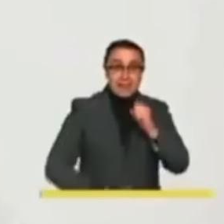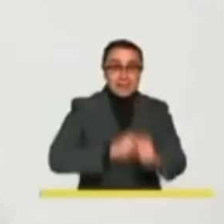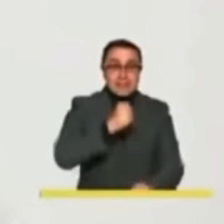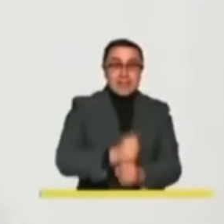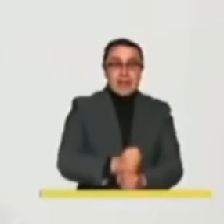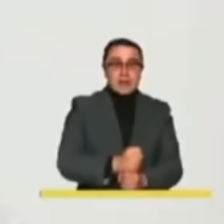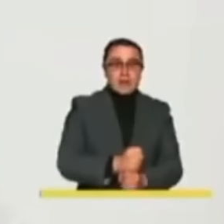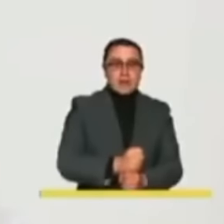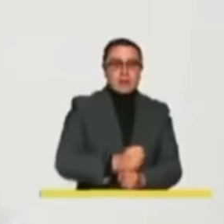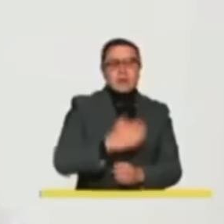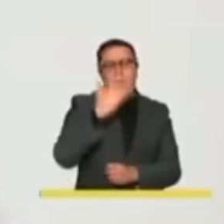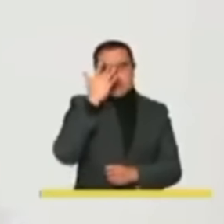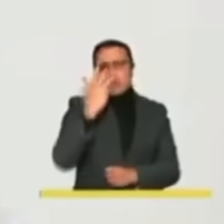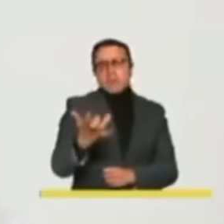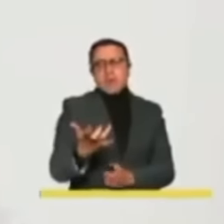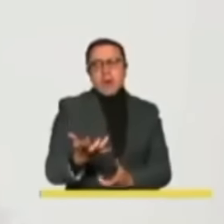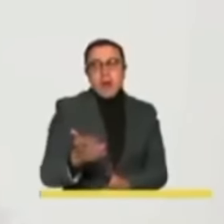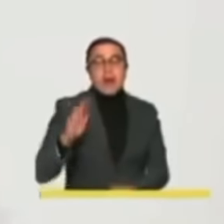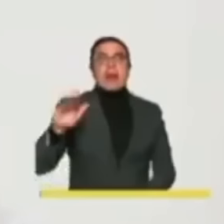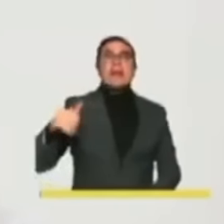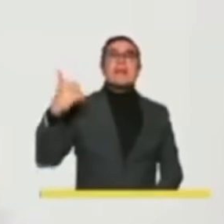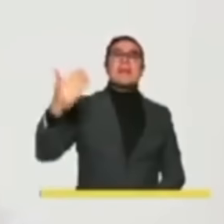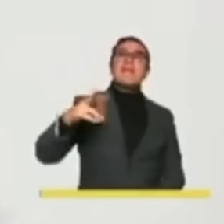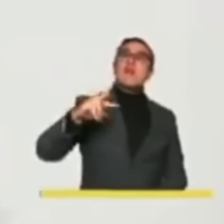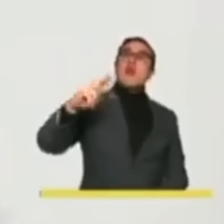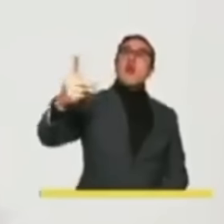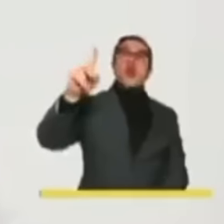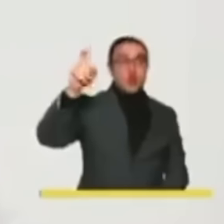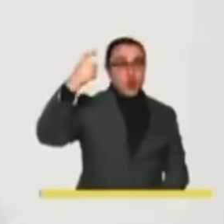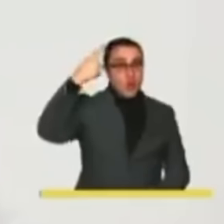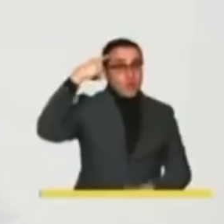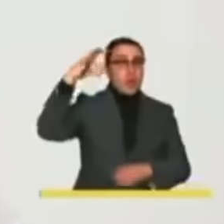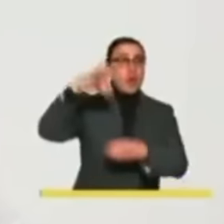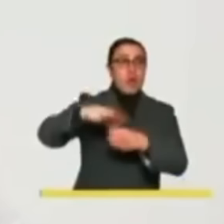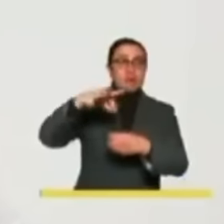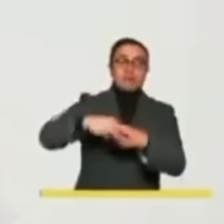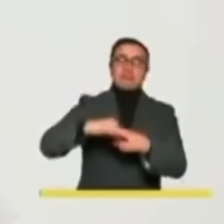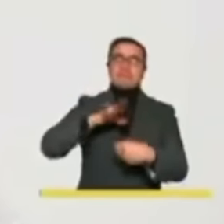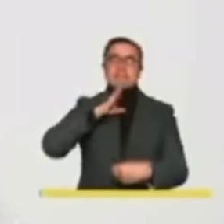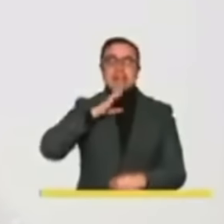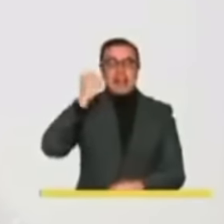porque después de esto entonces, toca elegir otro gobierno progresista.